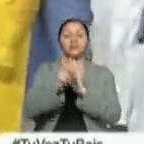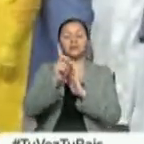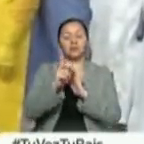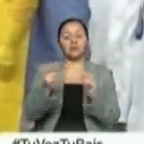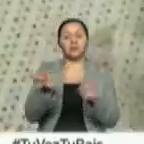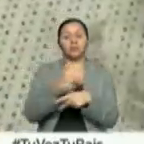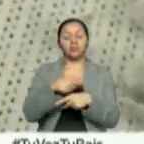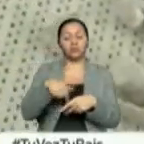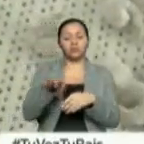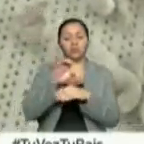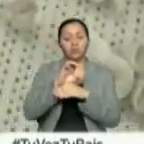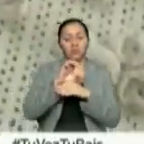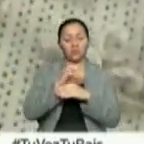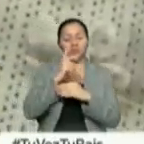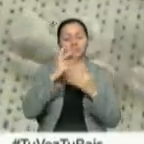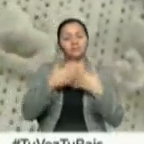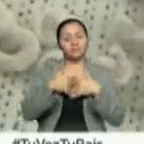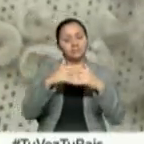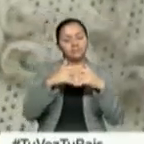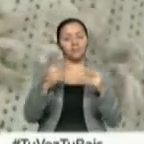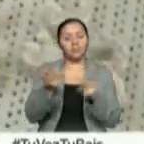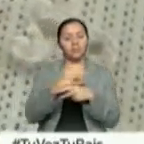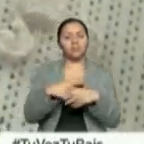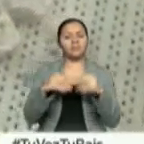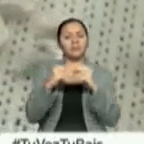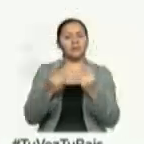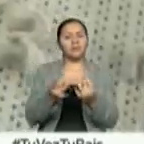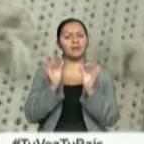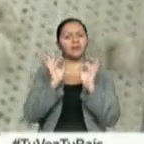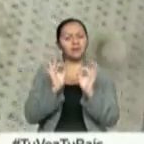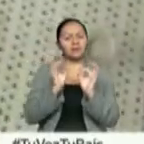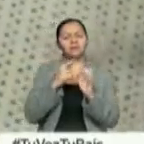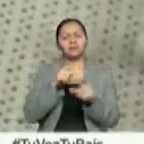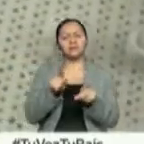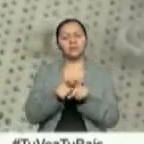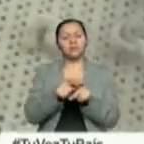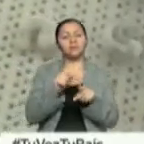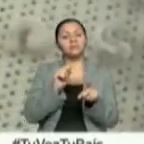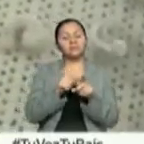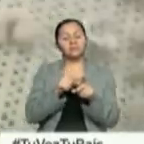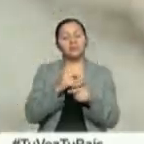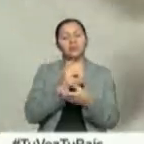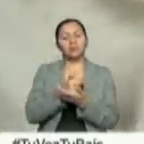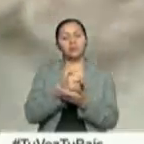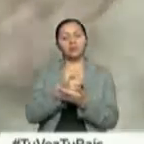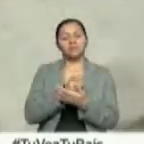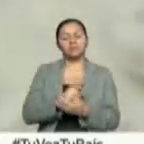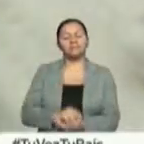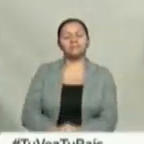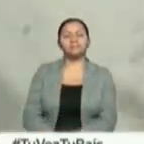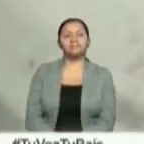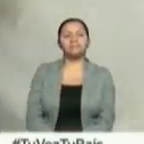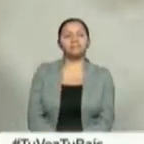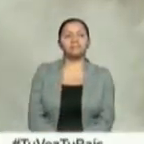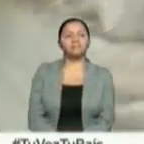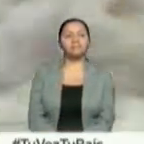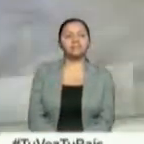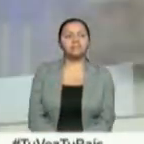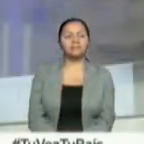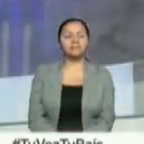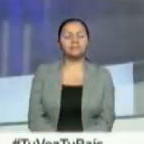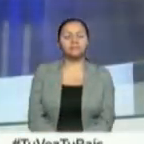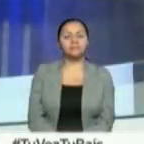productiva ecuatoriana impulsando productos de alta calidad como es del caso del camarón carolina díaz noticiero